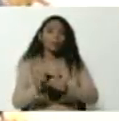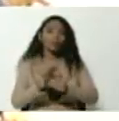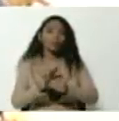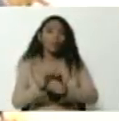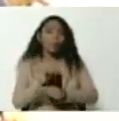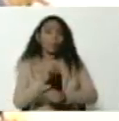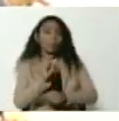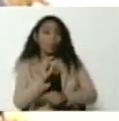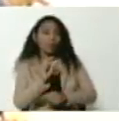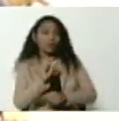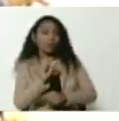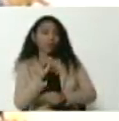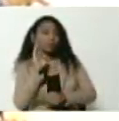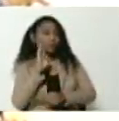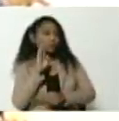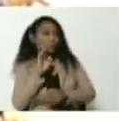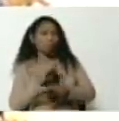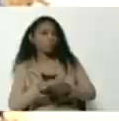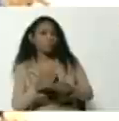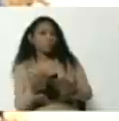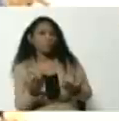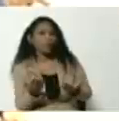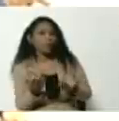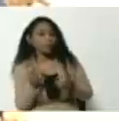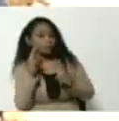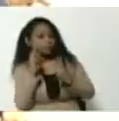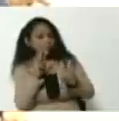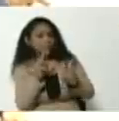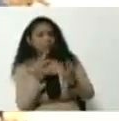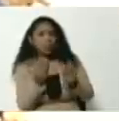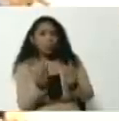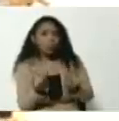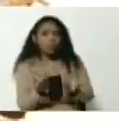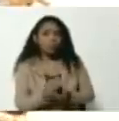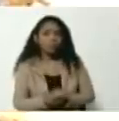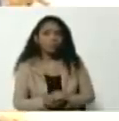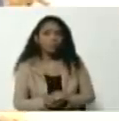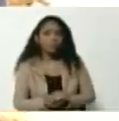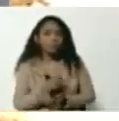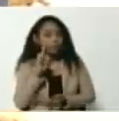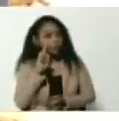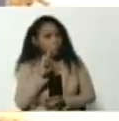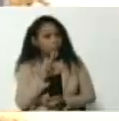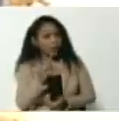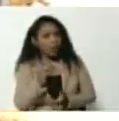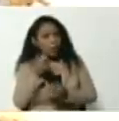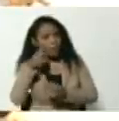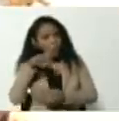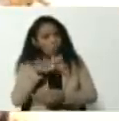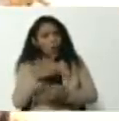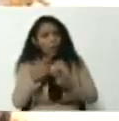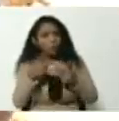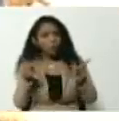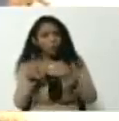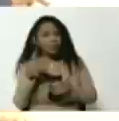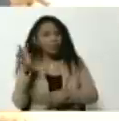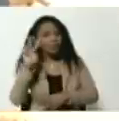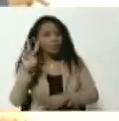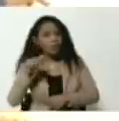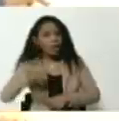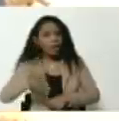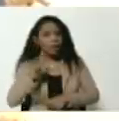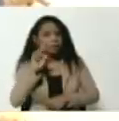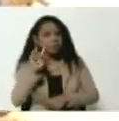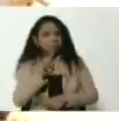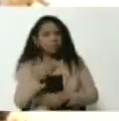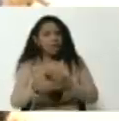un poquito indecoroso, porque basta con ver los números, basta con ver lo que el pueblo de Venezuela ha hecho, basta con ver lo